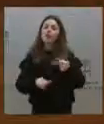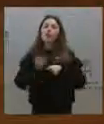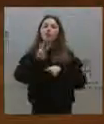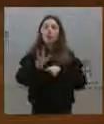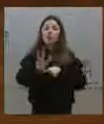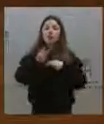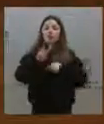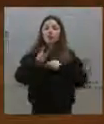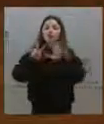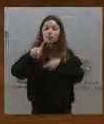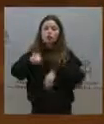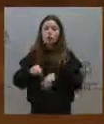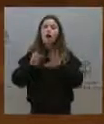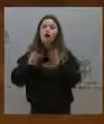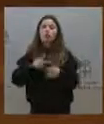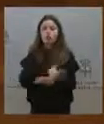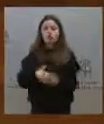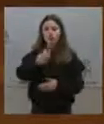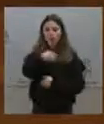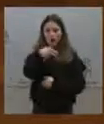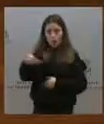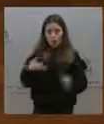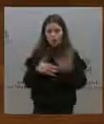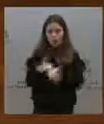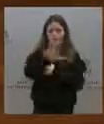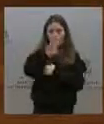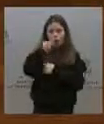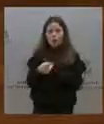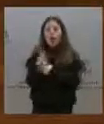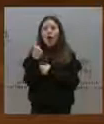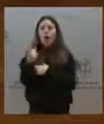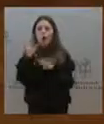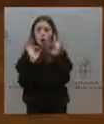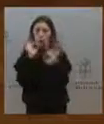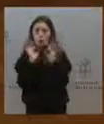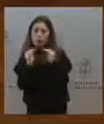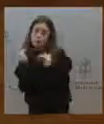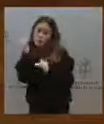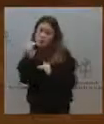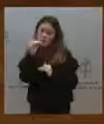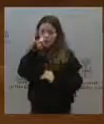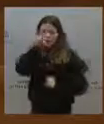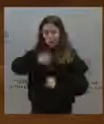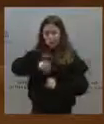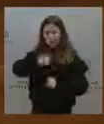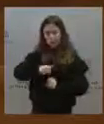un 5,1% más que en 2021. No se pongan nerviosos, van a tener tiempo para la